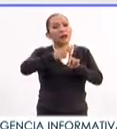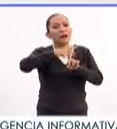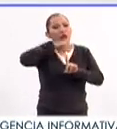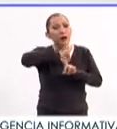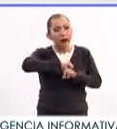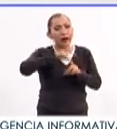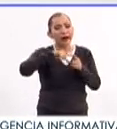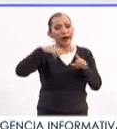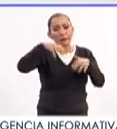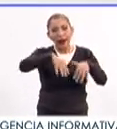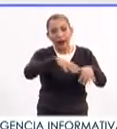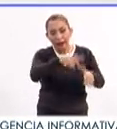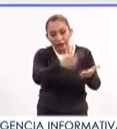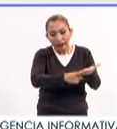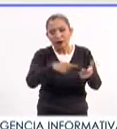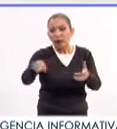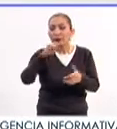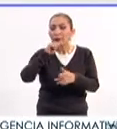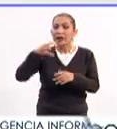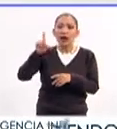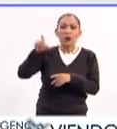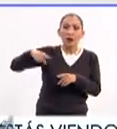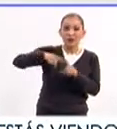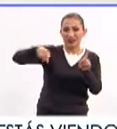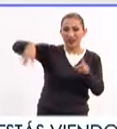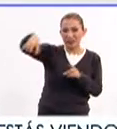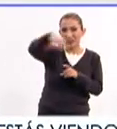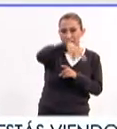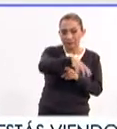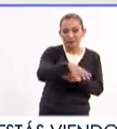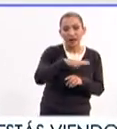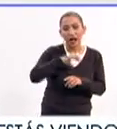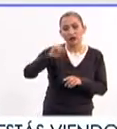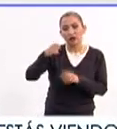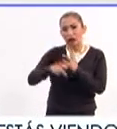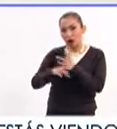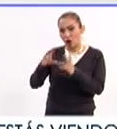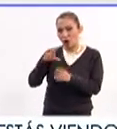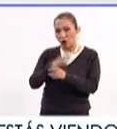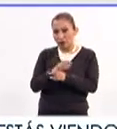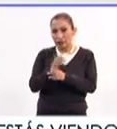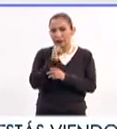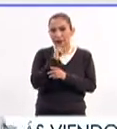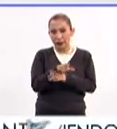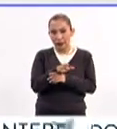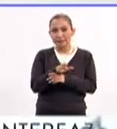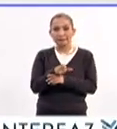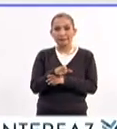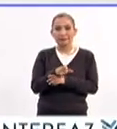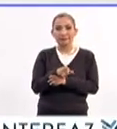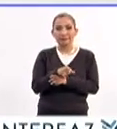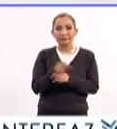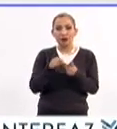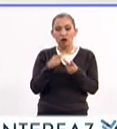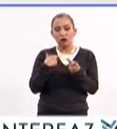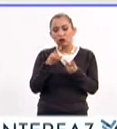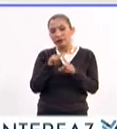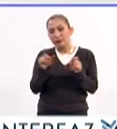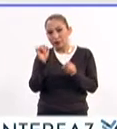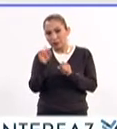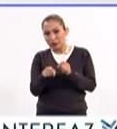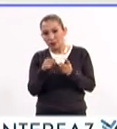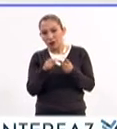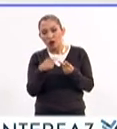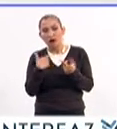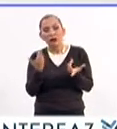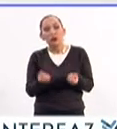temperatura en los océanos y en los cuerpos de agua. Sin embargo, hay otro elemento que es, pues, otra cara de una misma moneda,